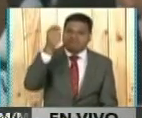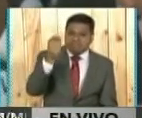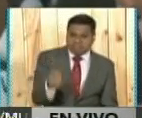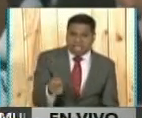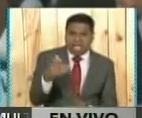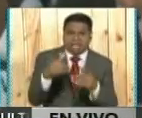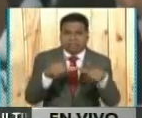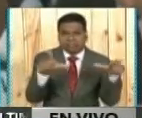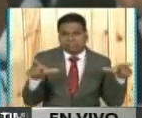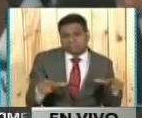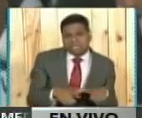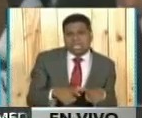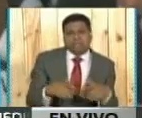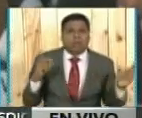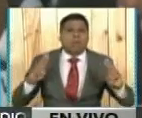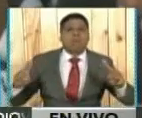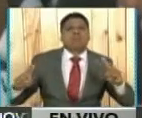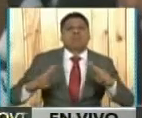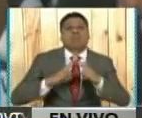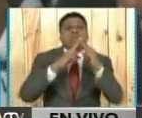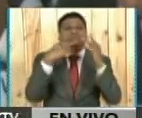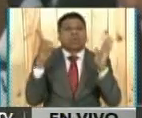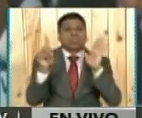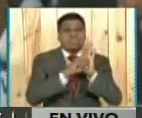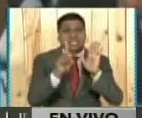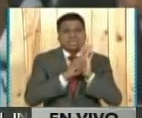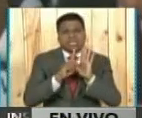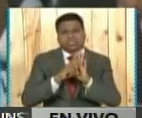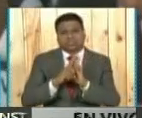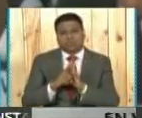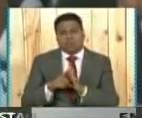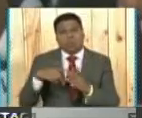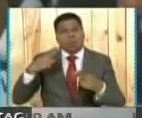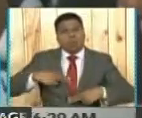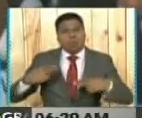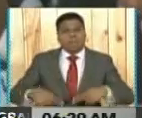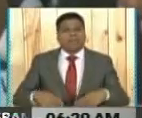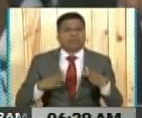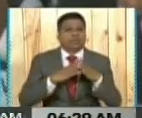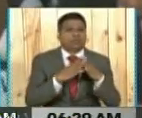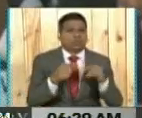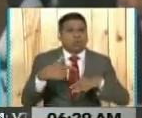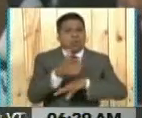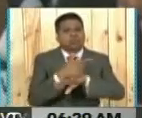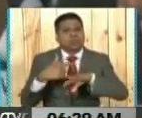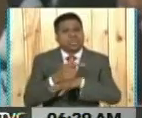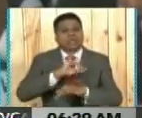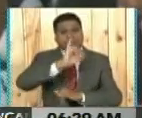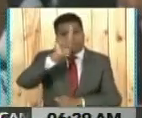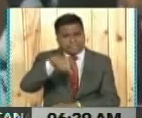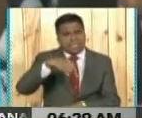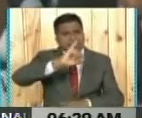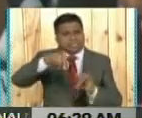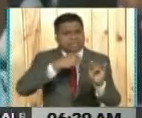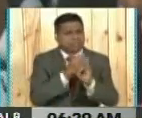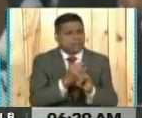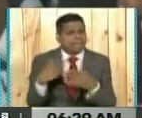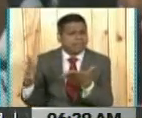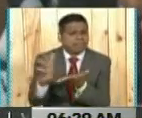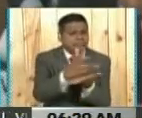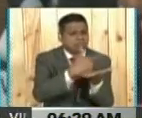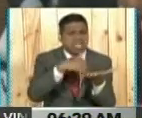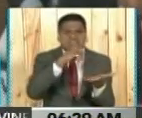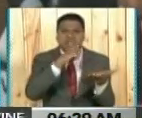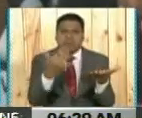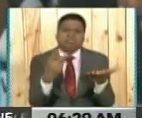ha sostenido encuentros con defensores de derechos humanos y organizaciones no gubernamentales de carácter nacional e internacional para recoger información